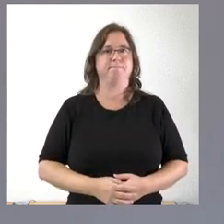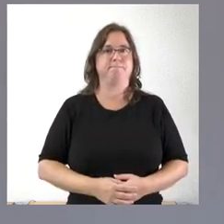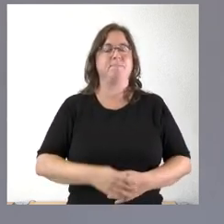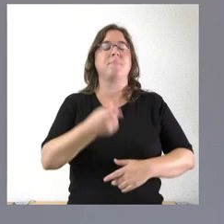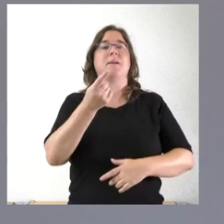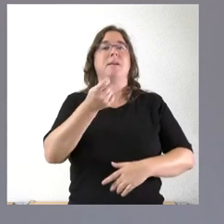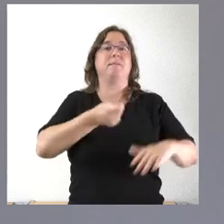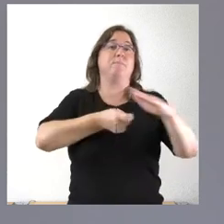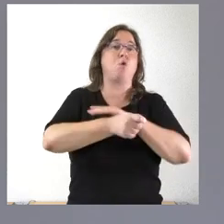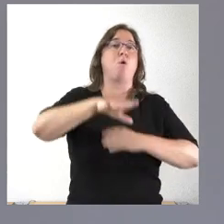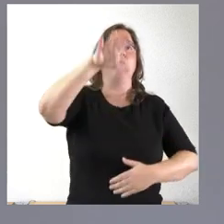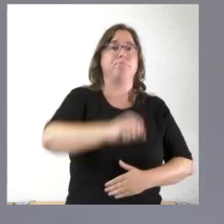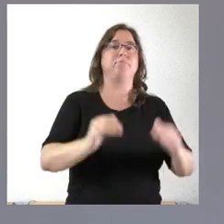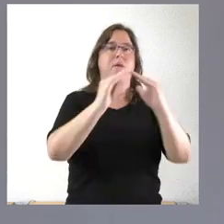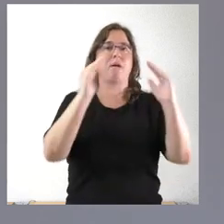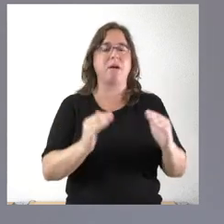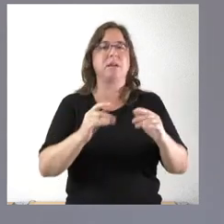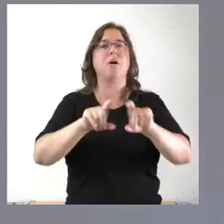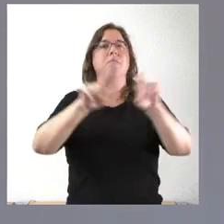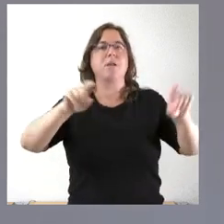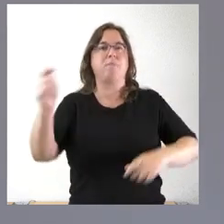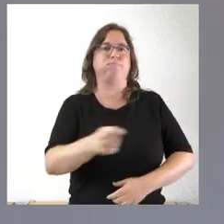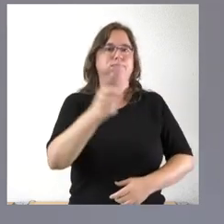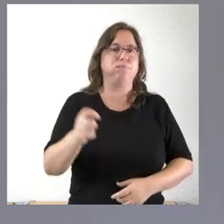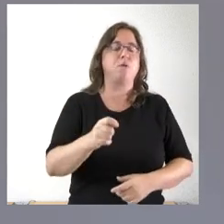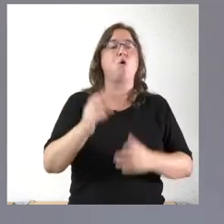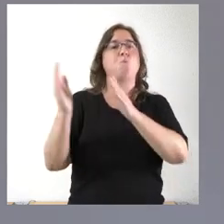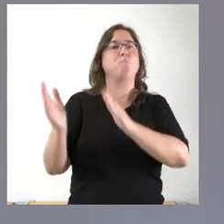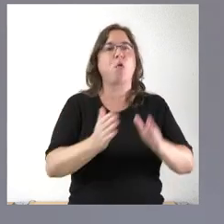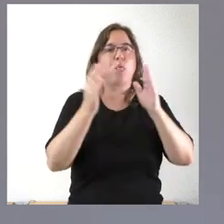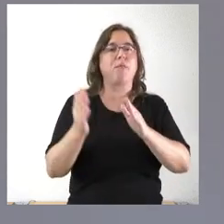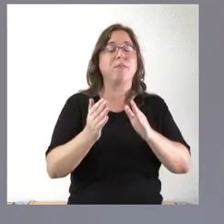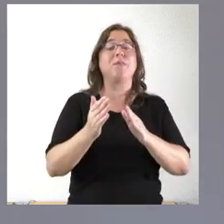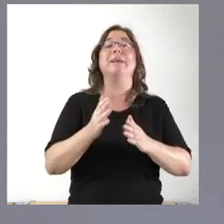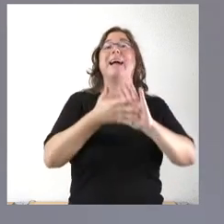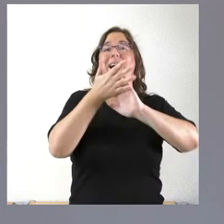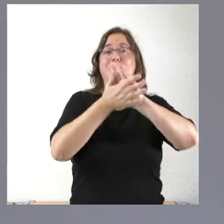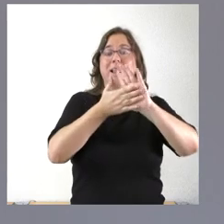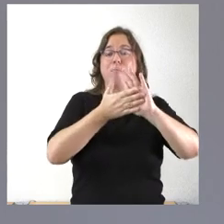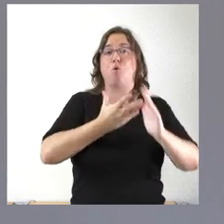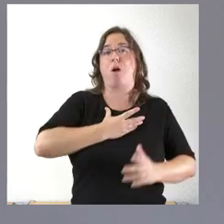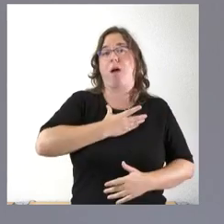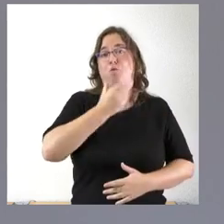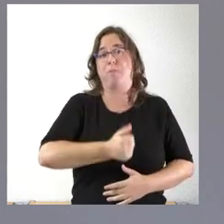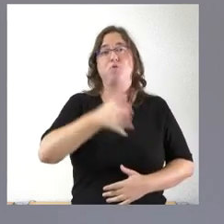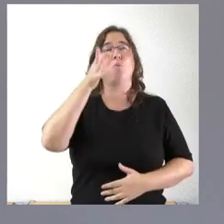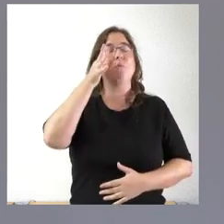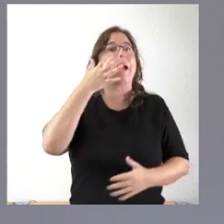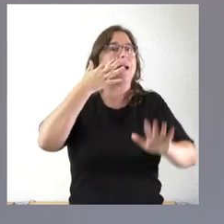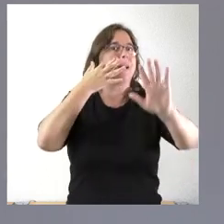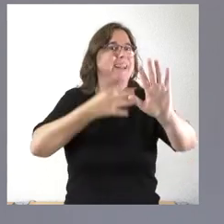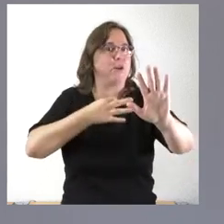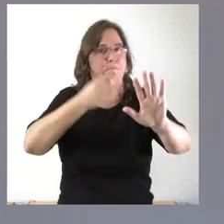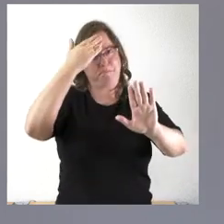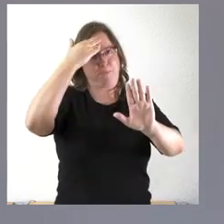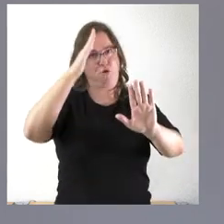de bienes inmuebles vinculados a la actividad productiva, en definitiva, pues estamos hablando de los municipios de, creo recordar, hablo un poco de